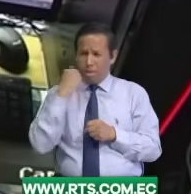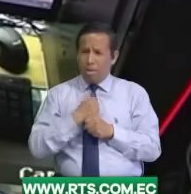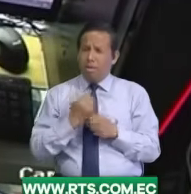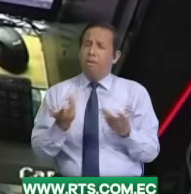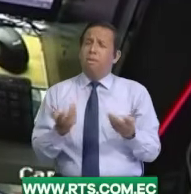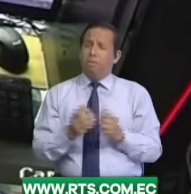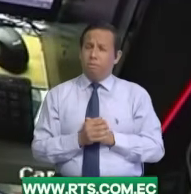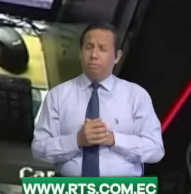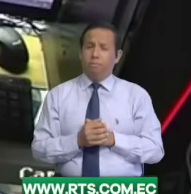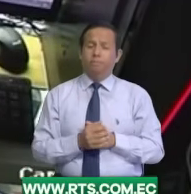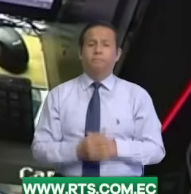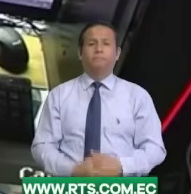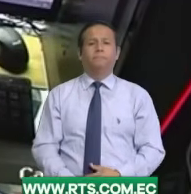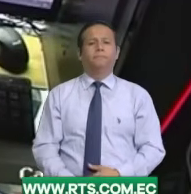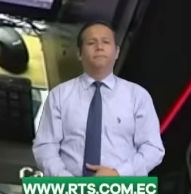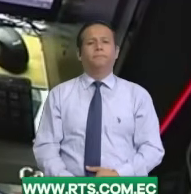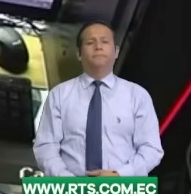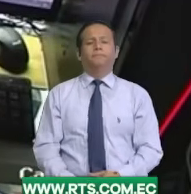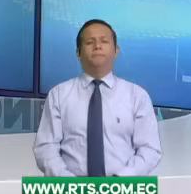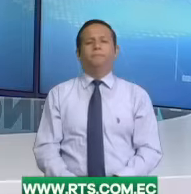informó Amy Moreno.